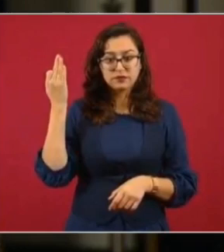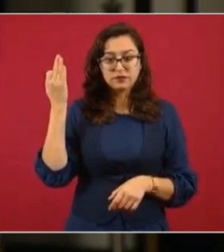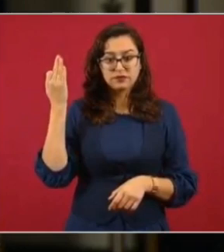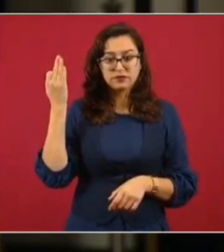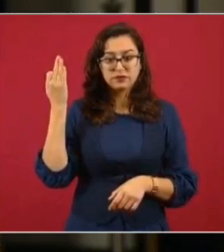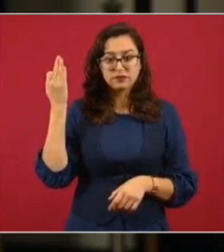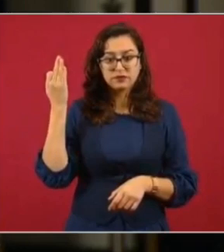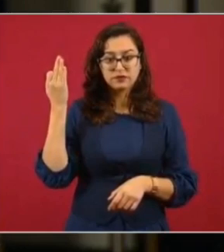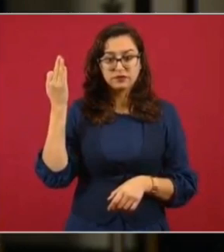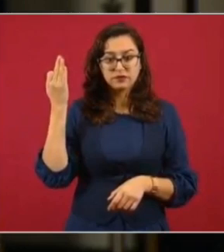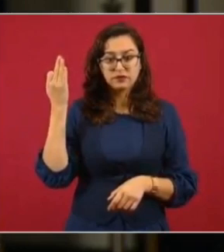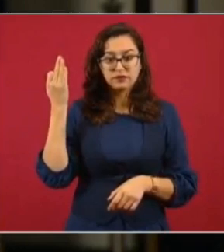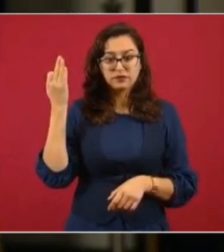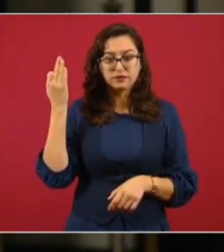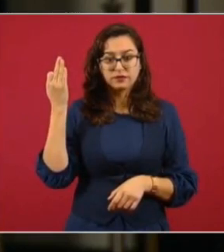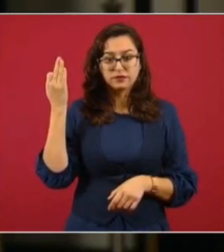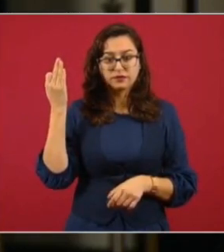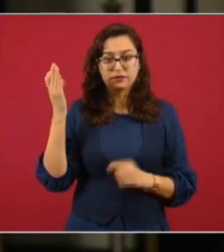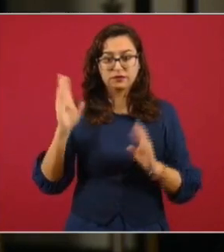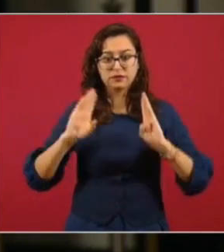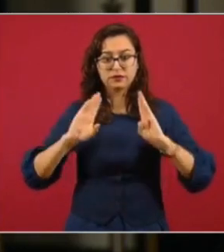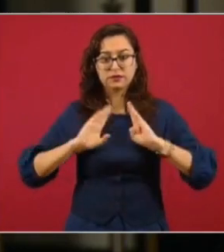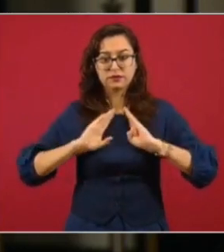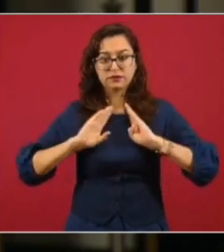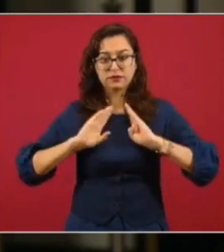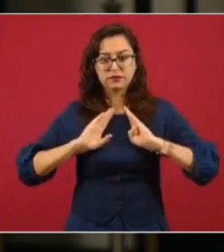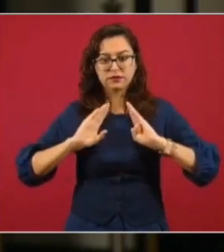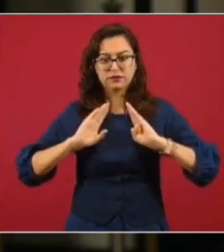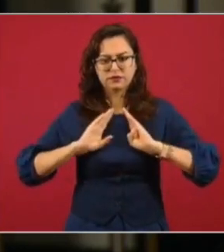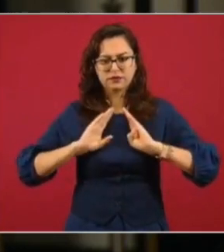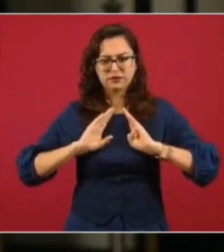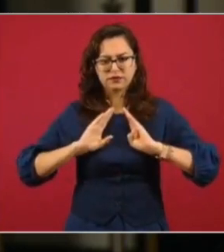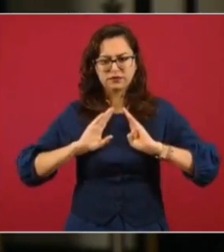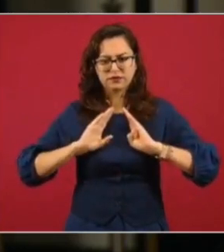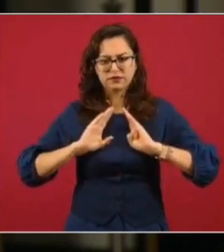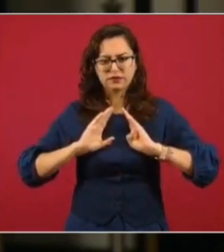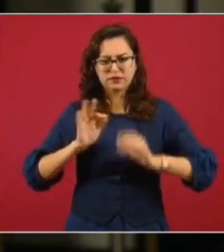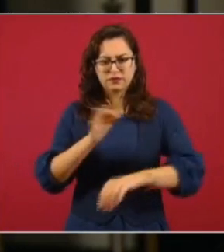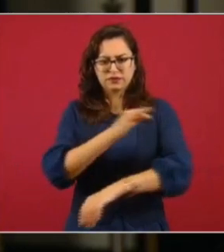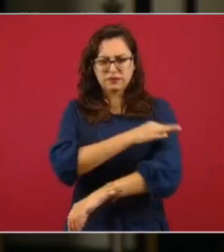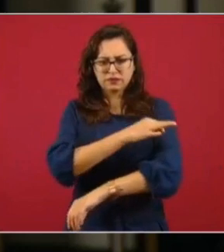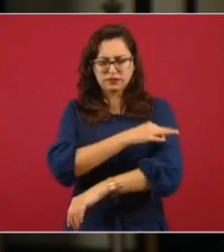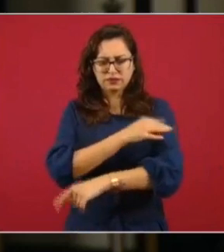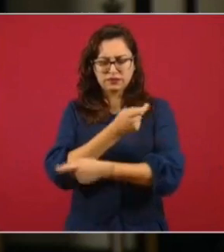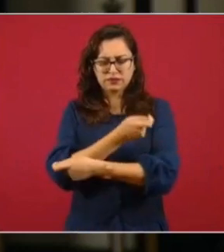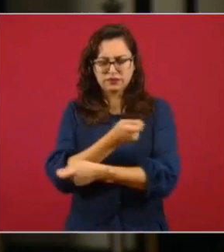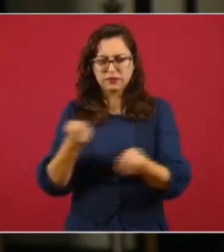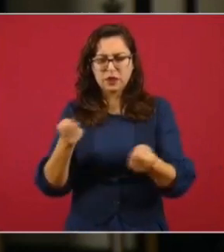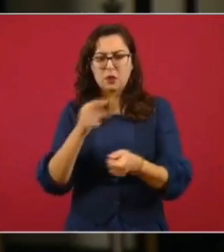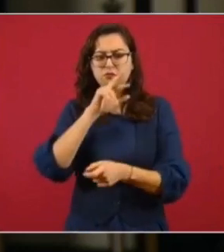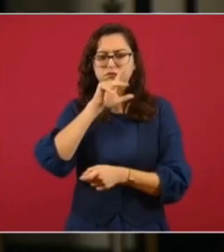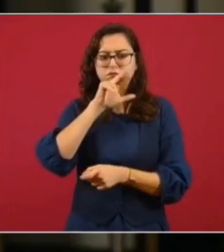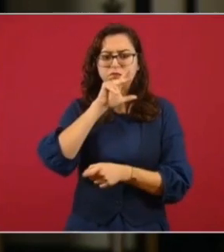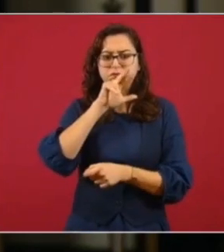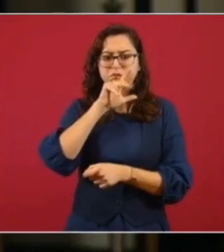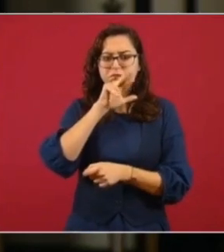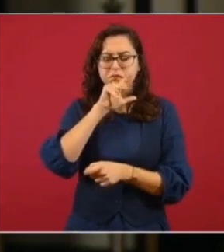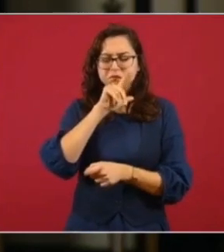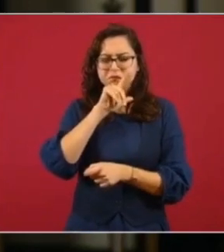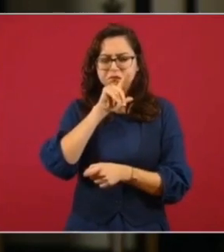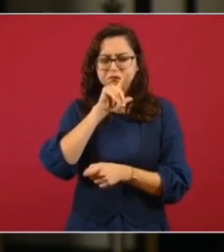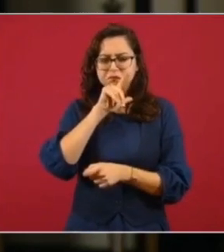gobierno federal, planea utilizar el ejército y la paraestatal Viarmex para la distribución de vacunas. Una de las preocupaciones es la